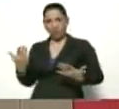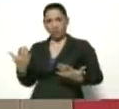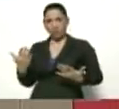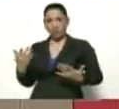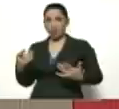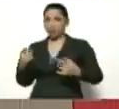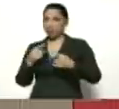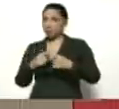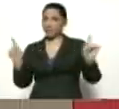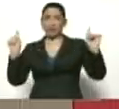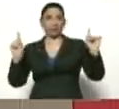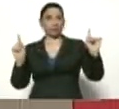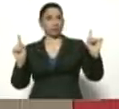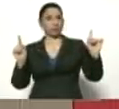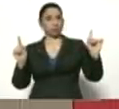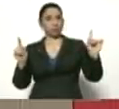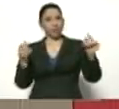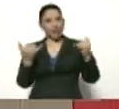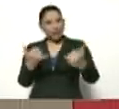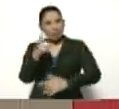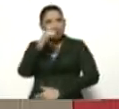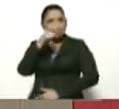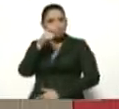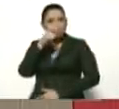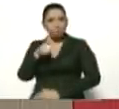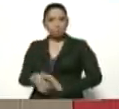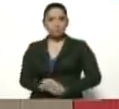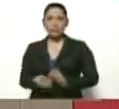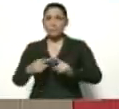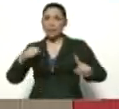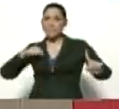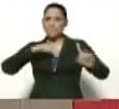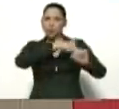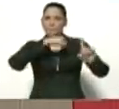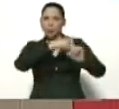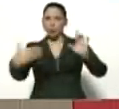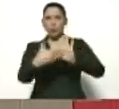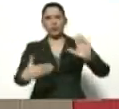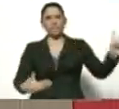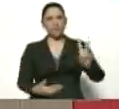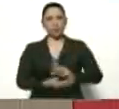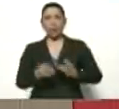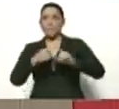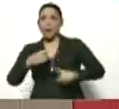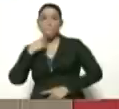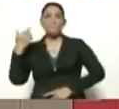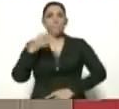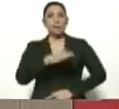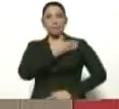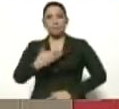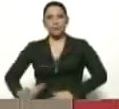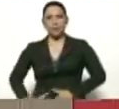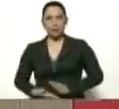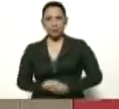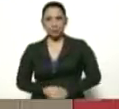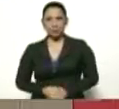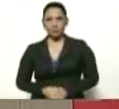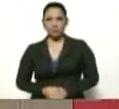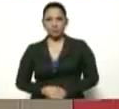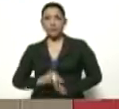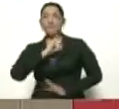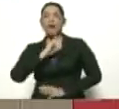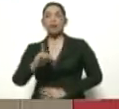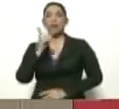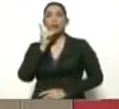contrario en esta operación para agredir a venezuela para asesinar al presidente iván